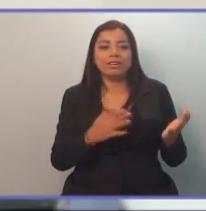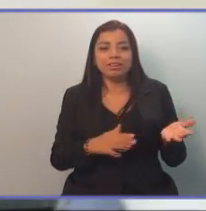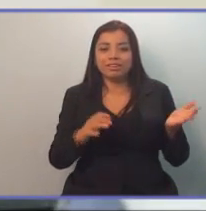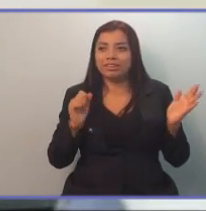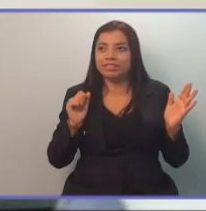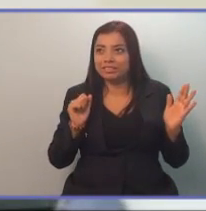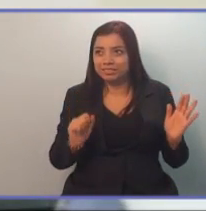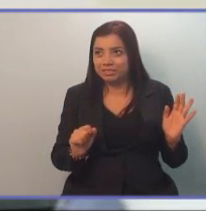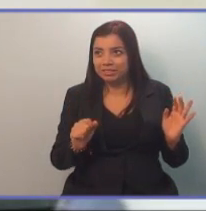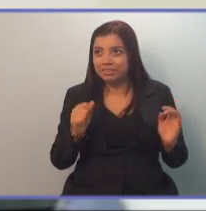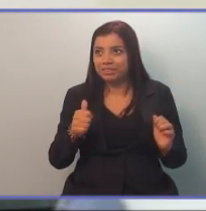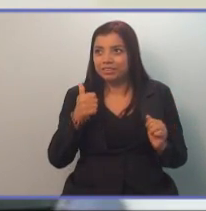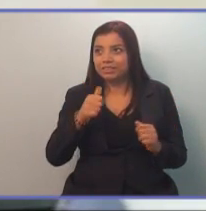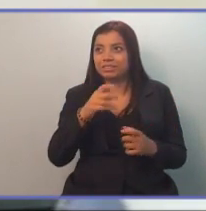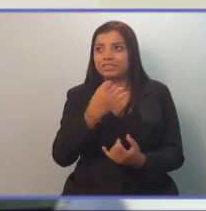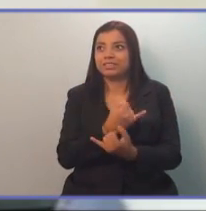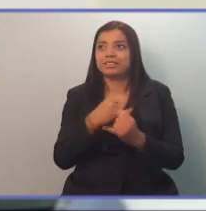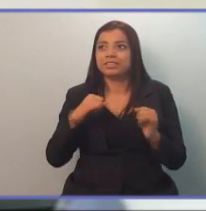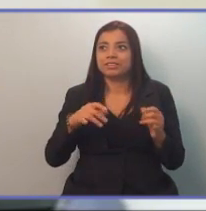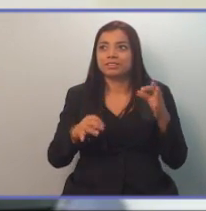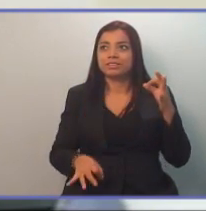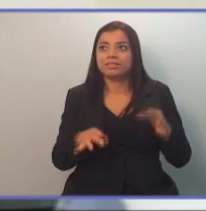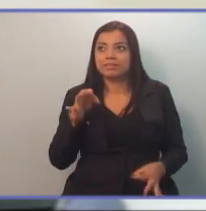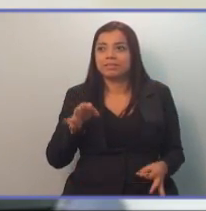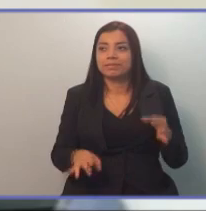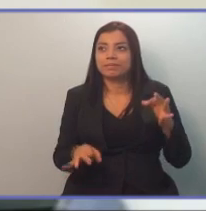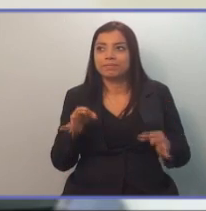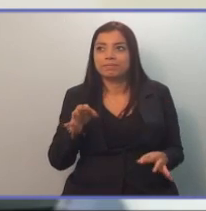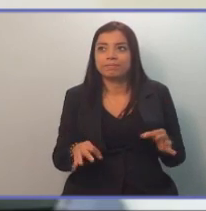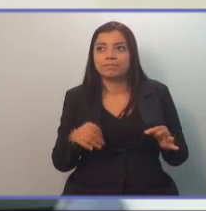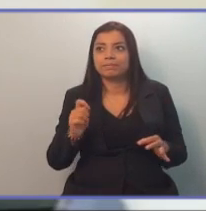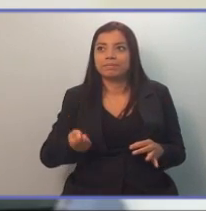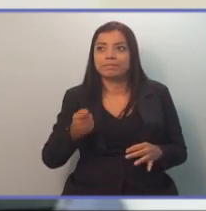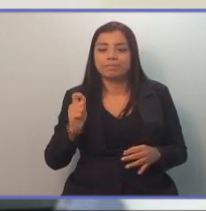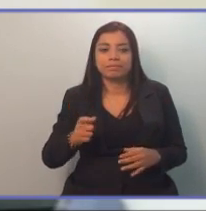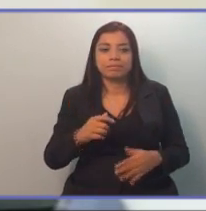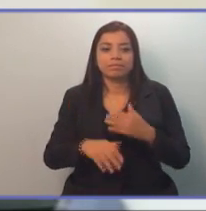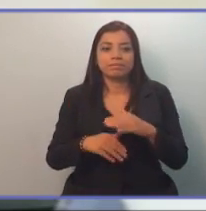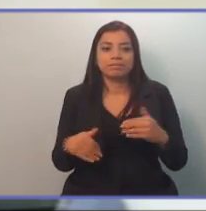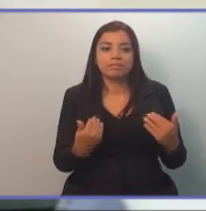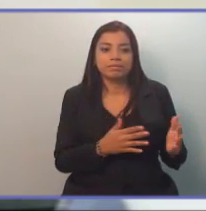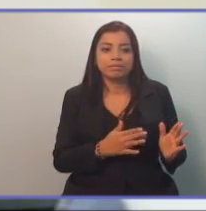tardes. La independencia judicial abre de hecho